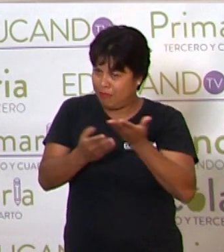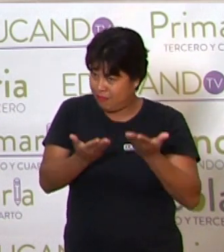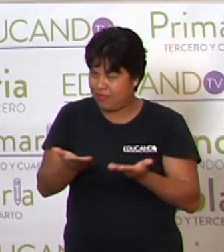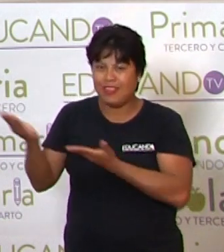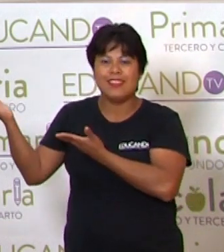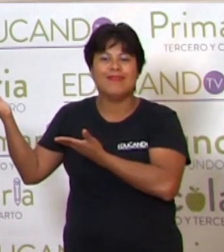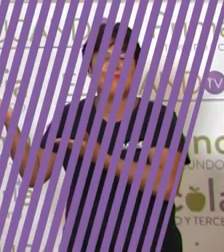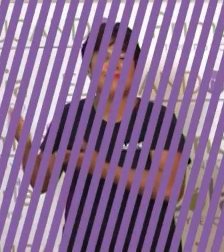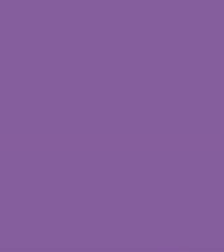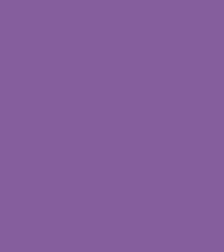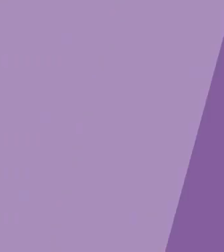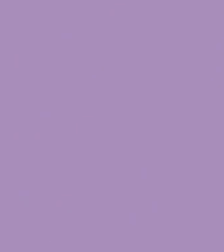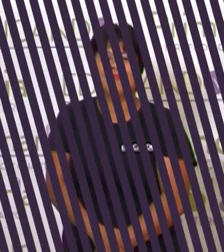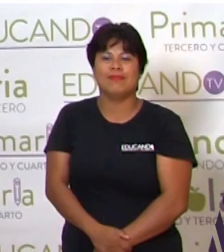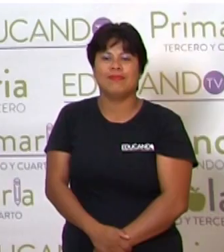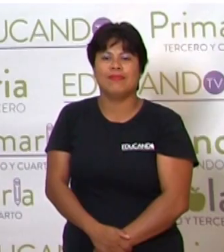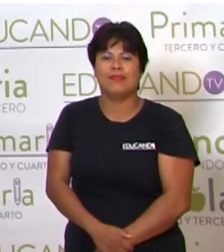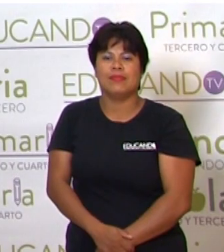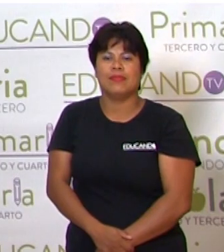por favor.